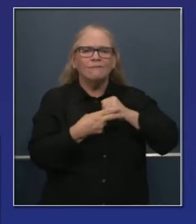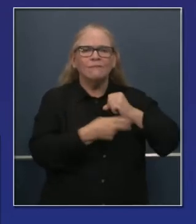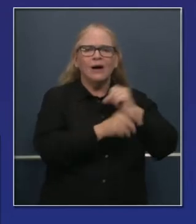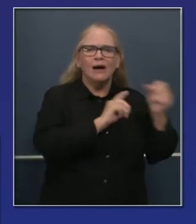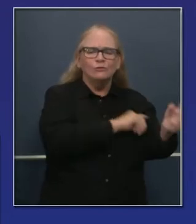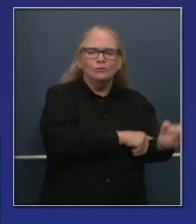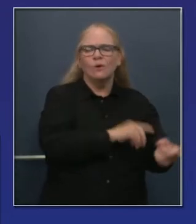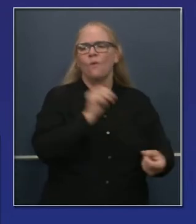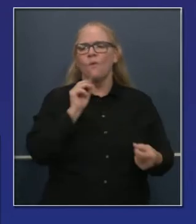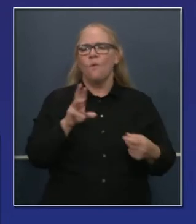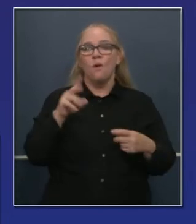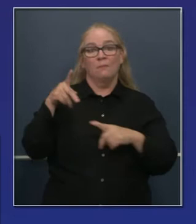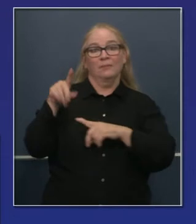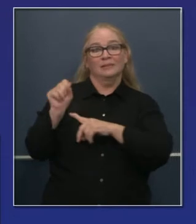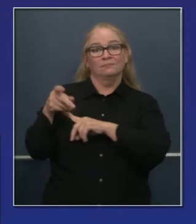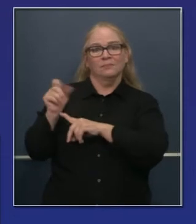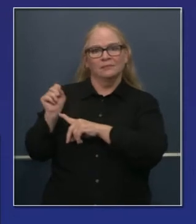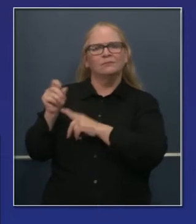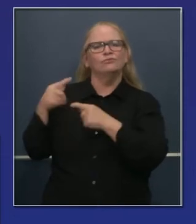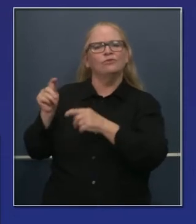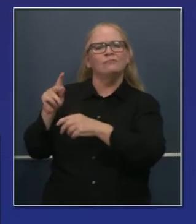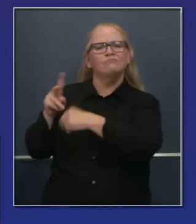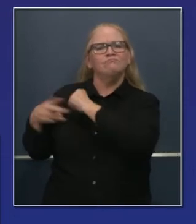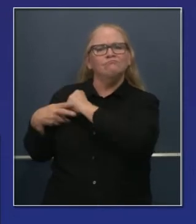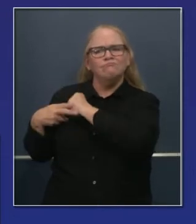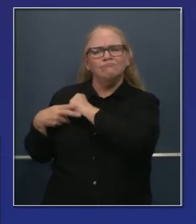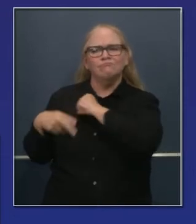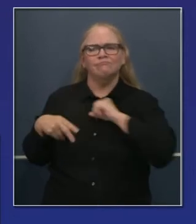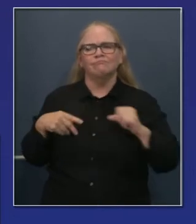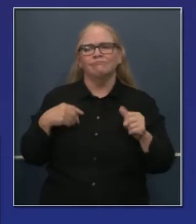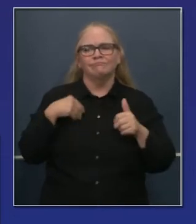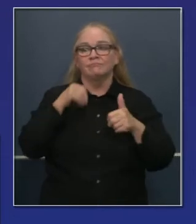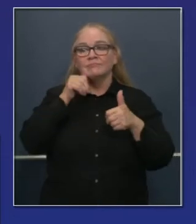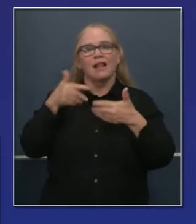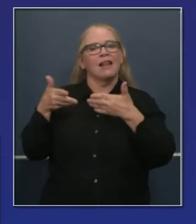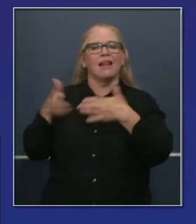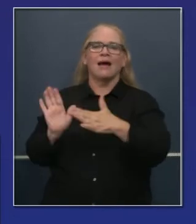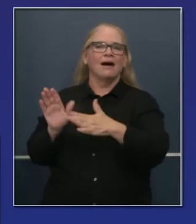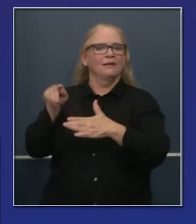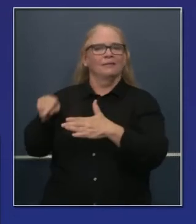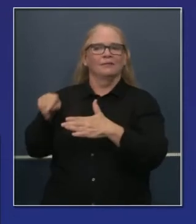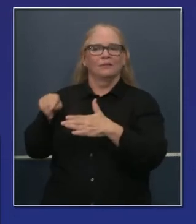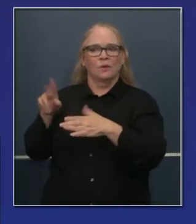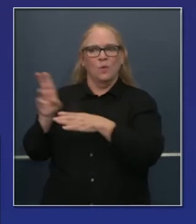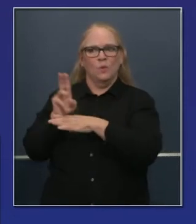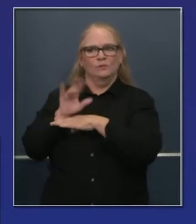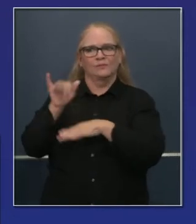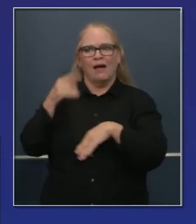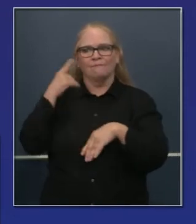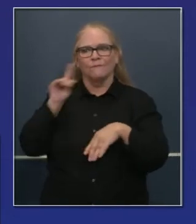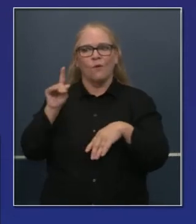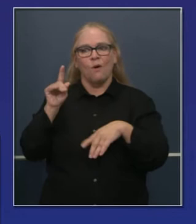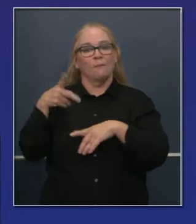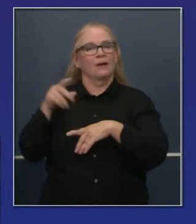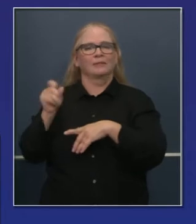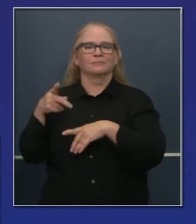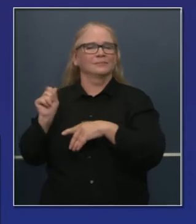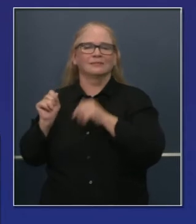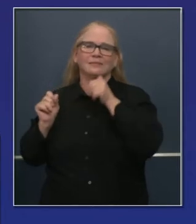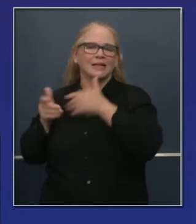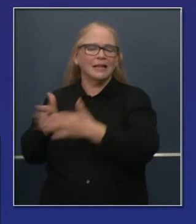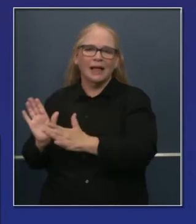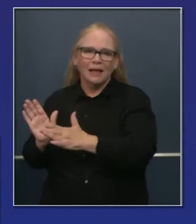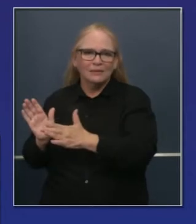psps vamos a permitir el uso de energía para propósitos que no sean de psps